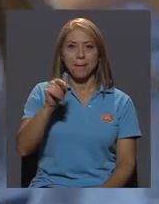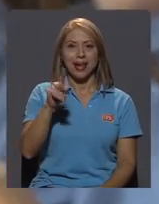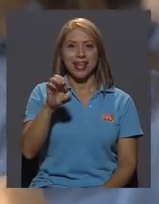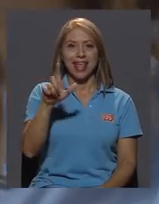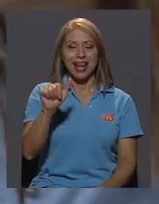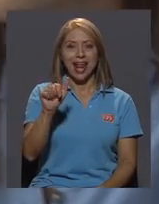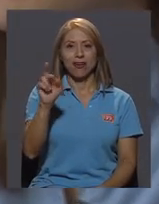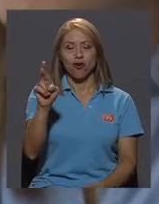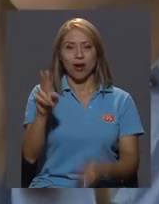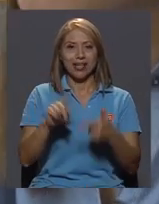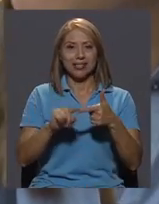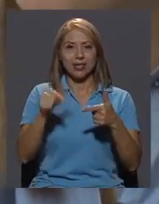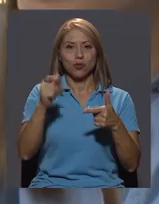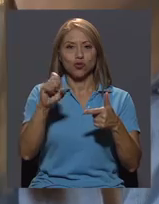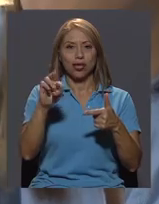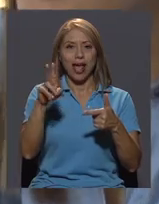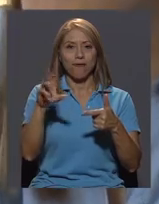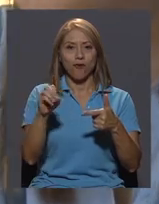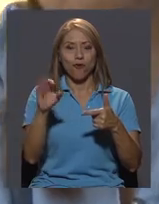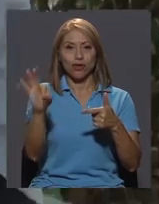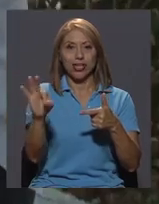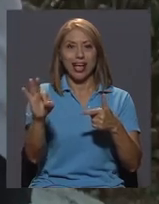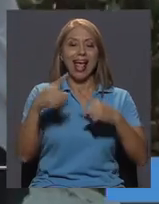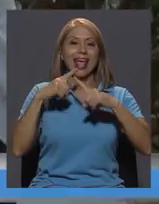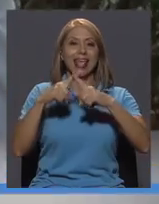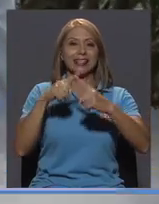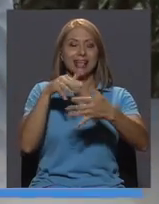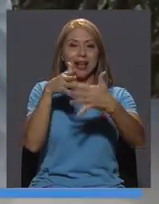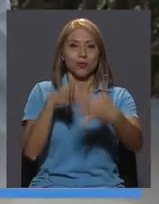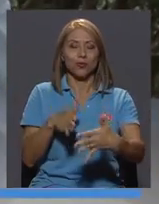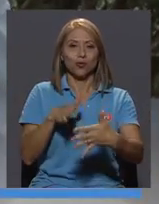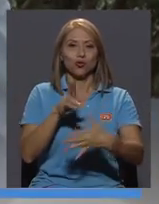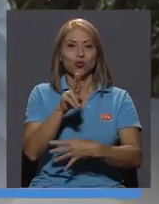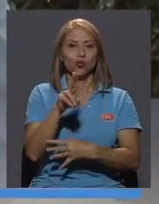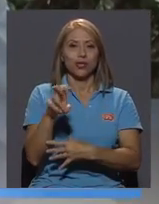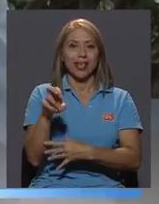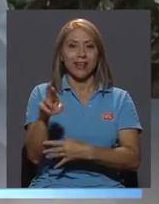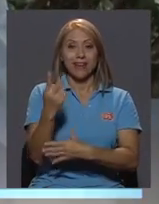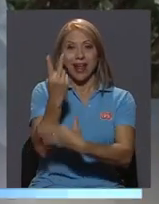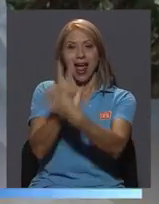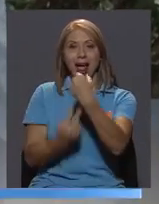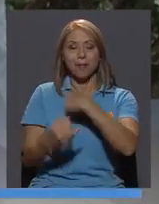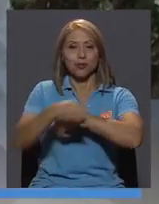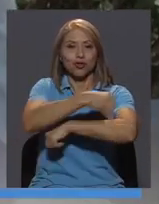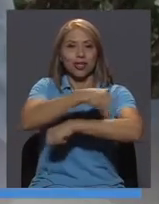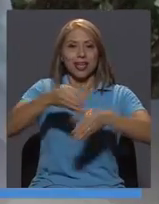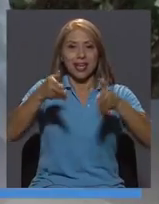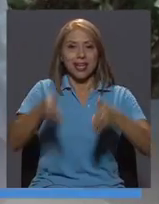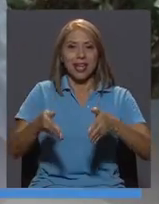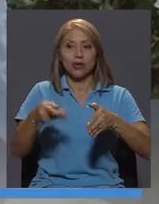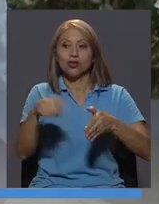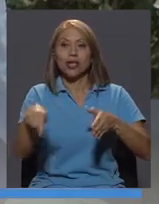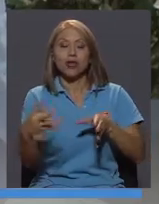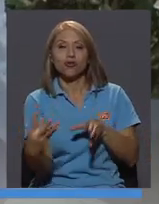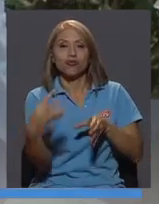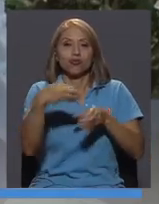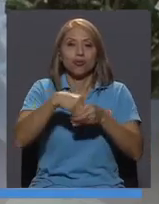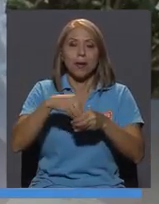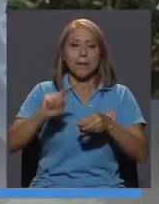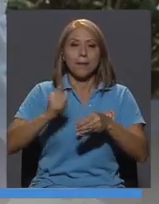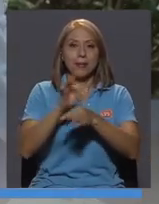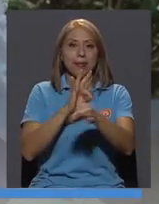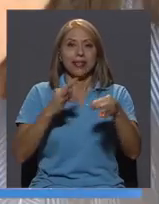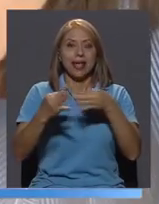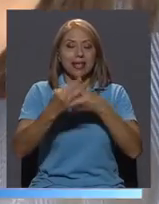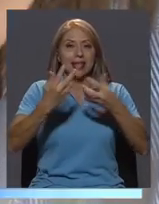Mariela Rojas y Gustavo Fonseca son dos exalumnos de la UCR. Ambos son ingenieros y formarán parte del primer taller